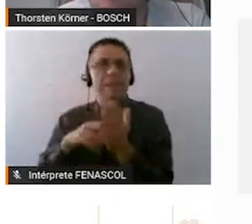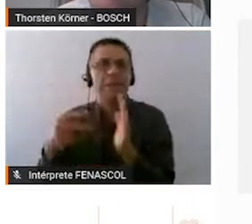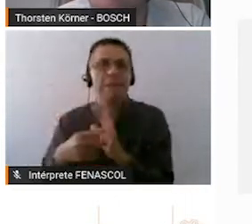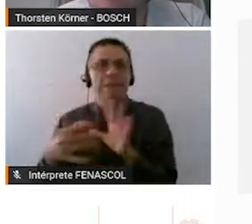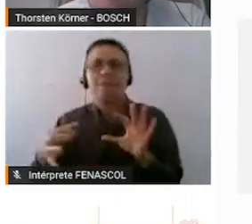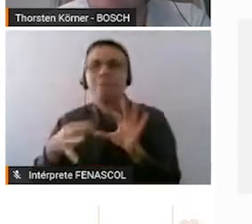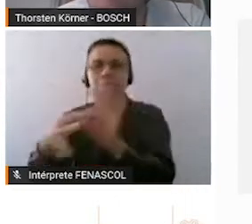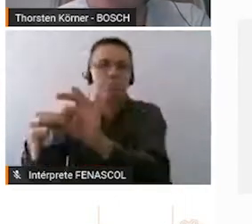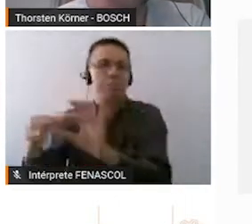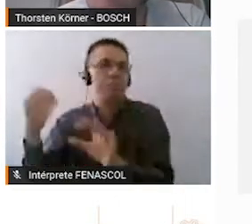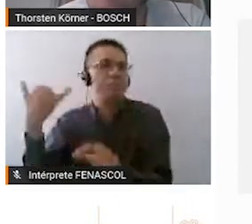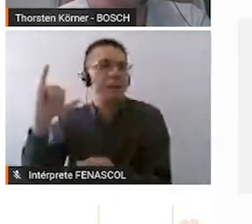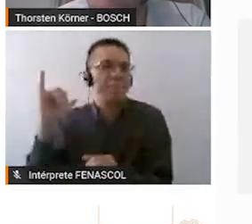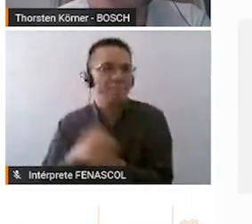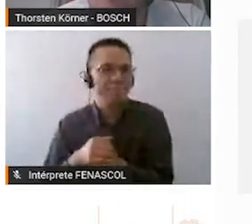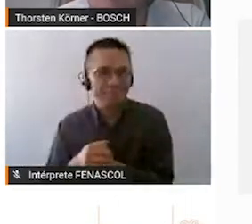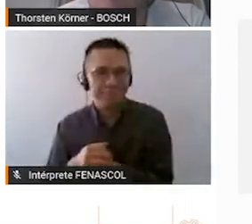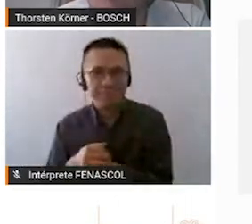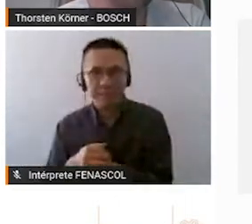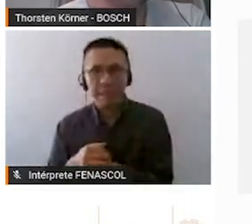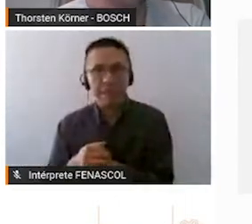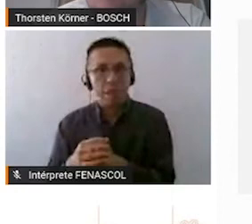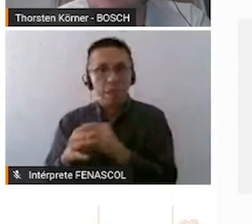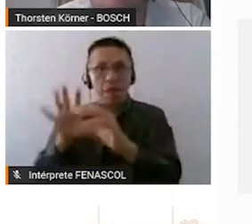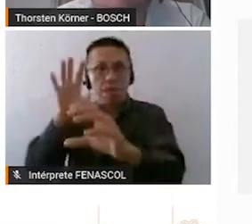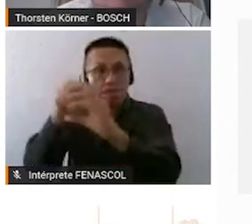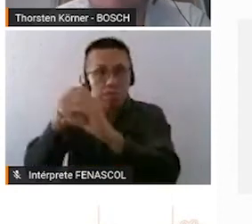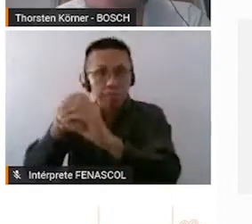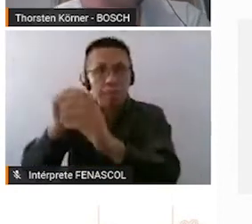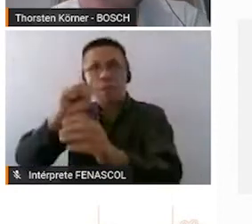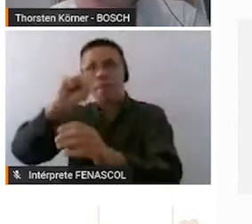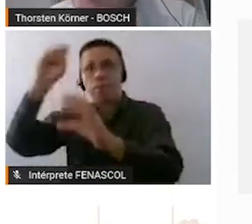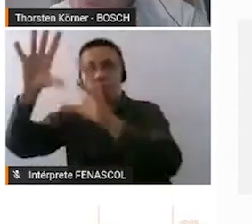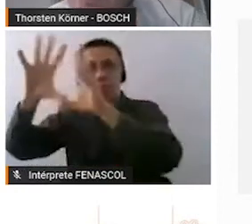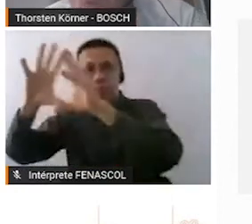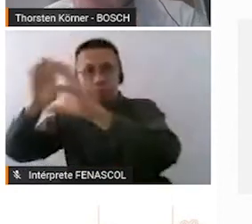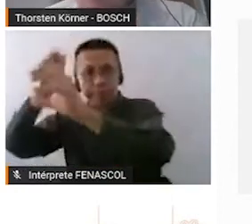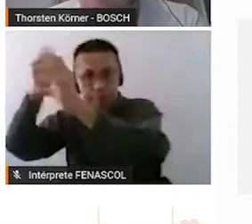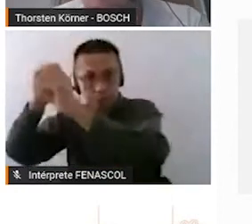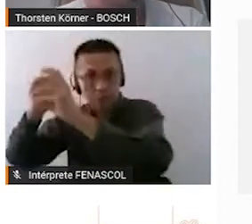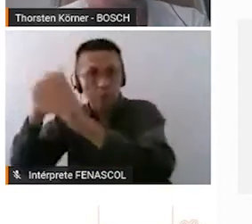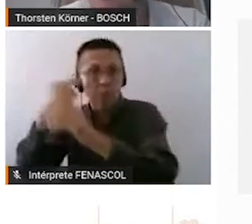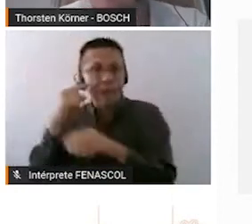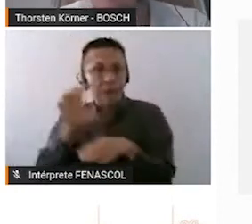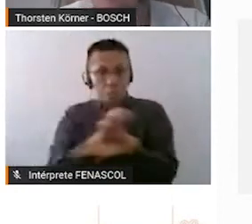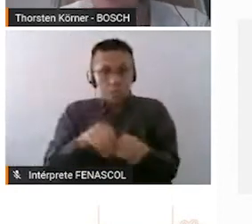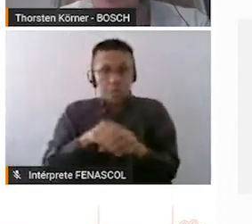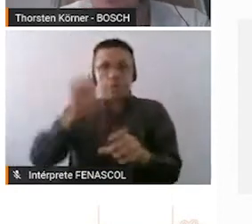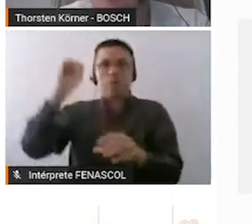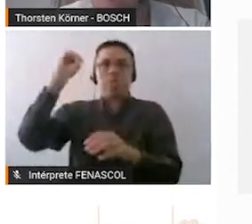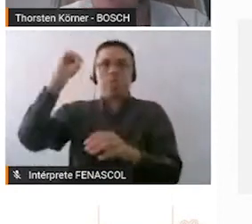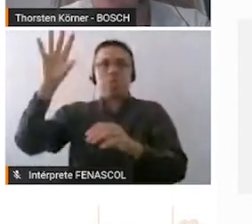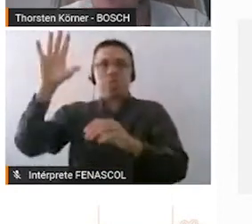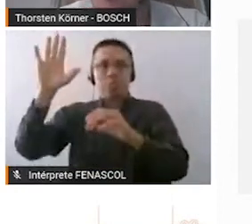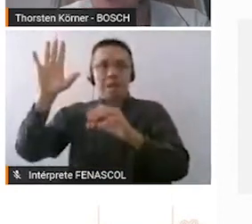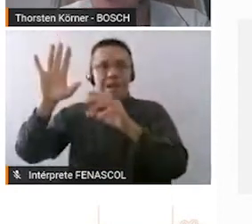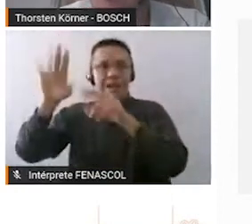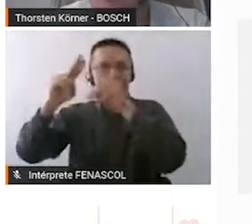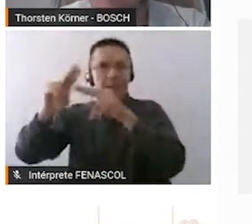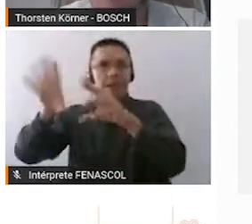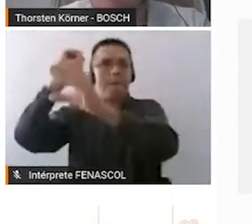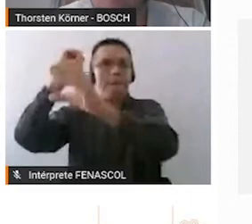el momento en que yo estos datos los tengo en la nube, ¿vale? Si ya no los tengo en un servidor, ya no los tengo en